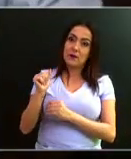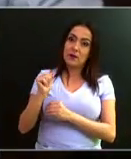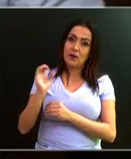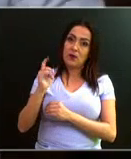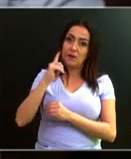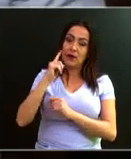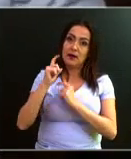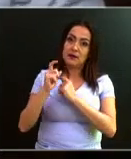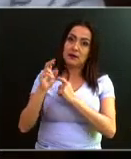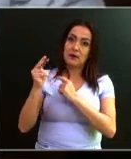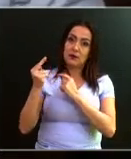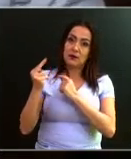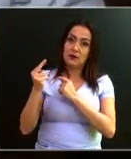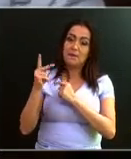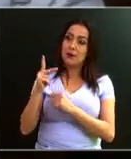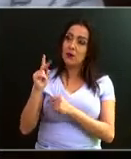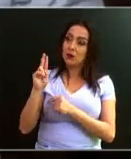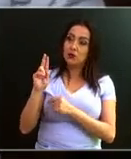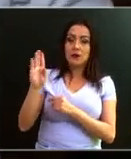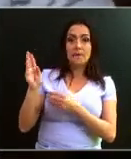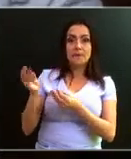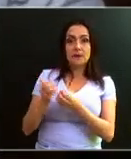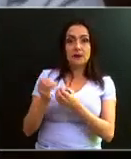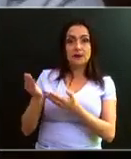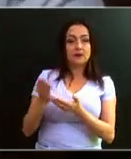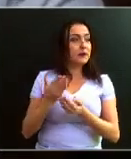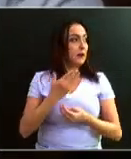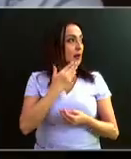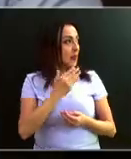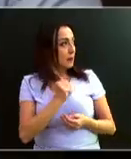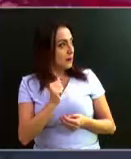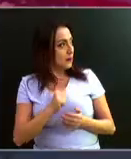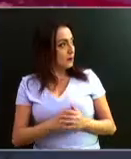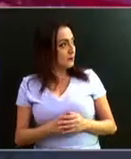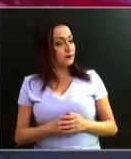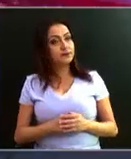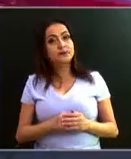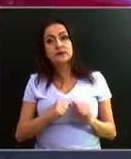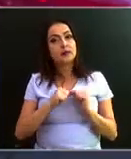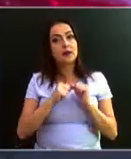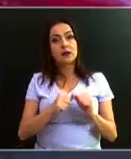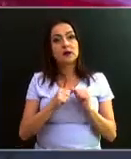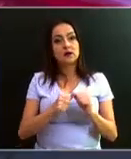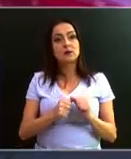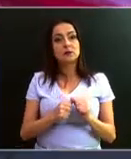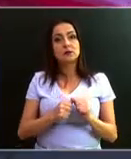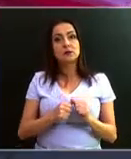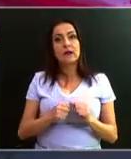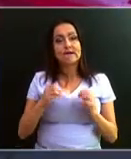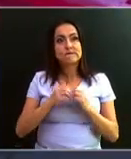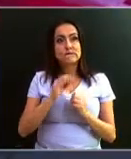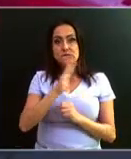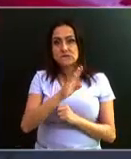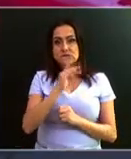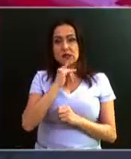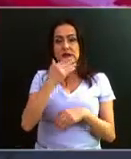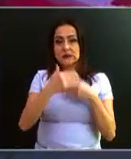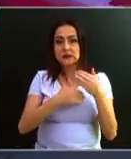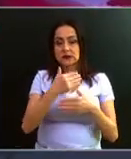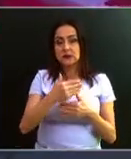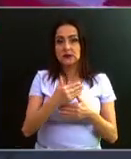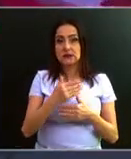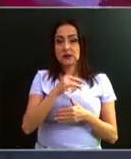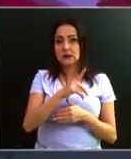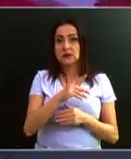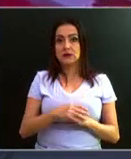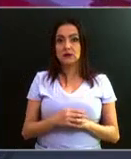Cuadra para Extra Noticias. Paulo Ulloa, usted tiene más. Gracias, Alberto, y seguiremos de cerca el desenlace y el